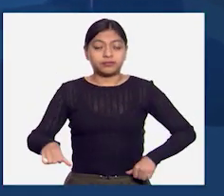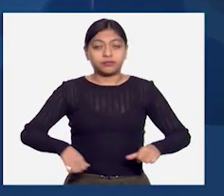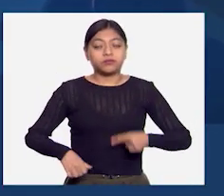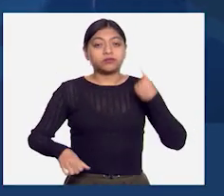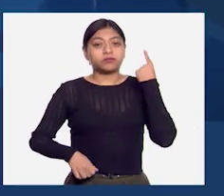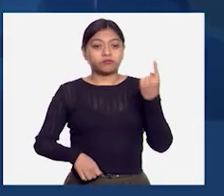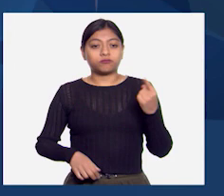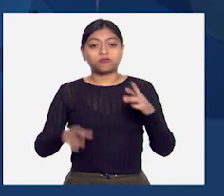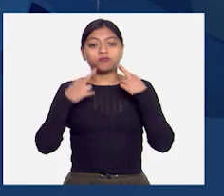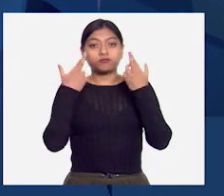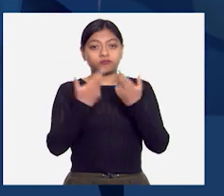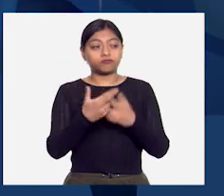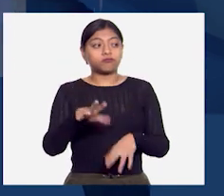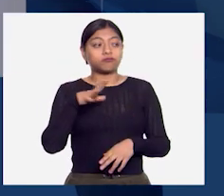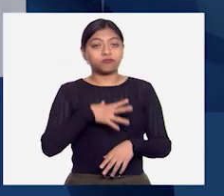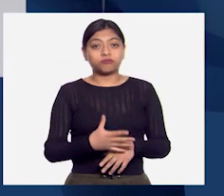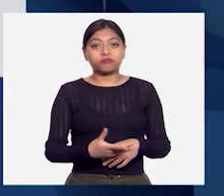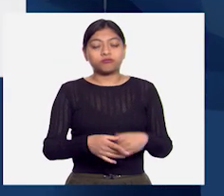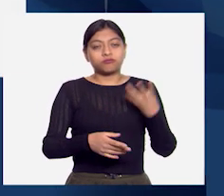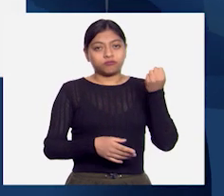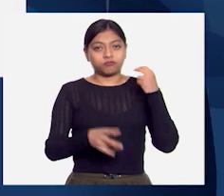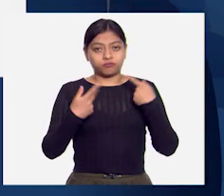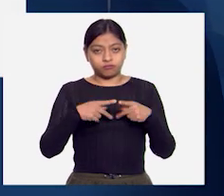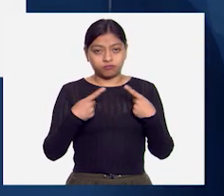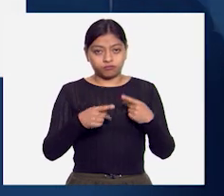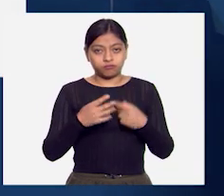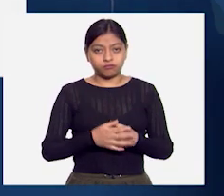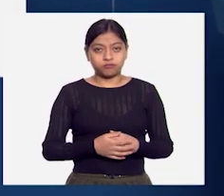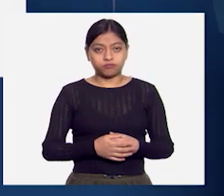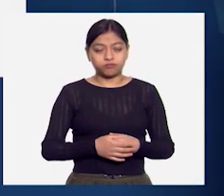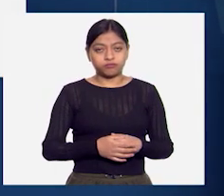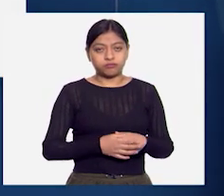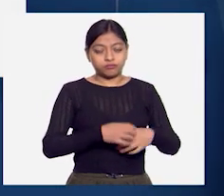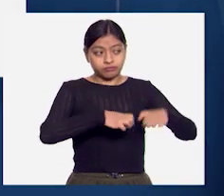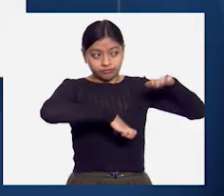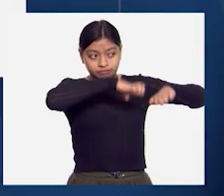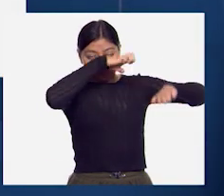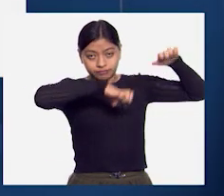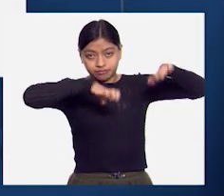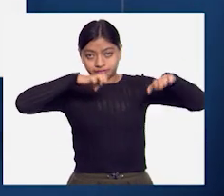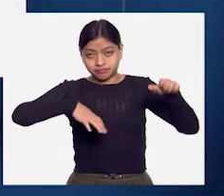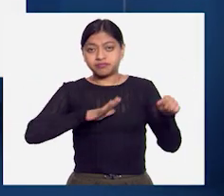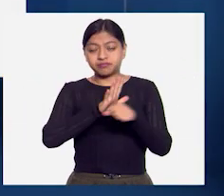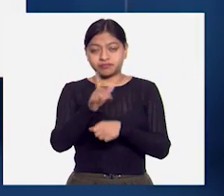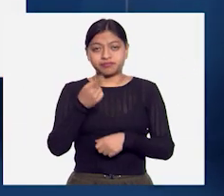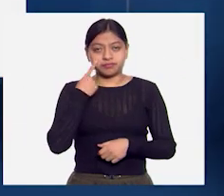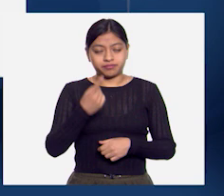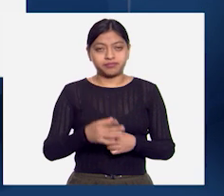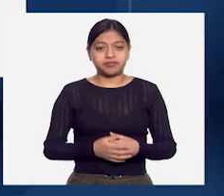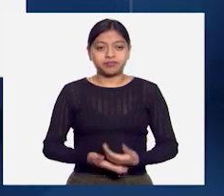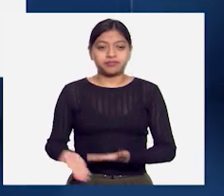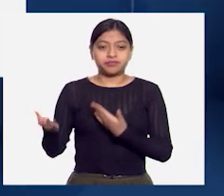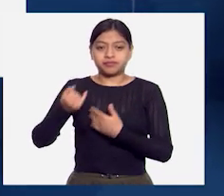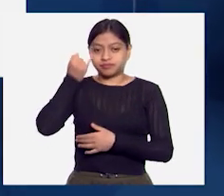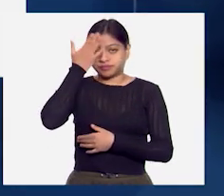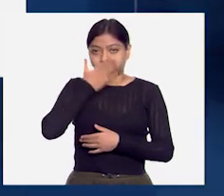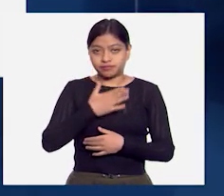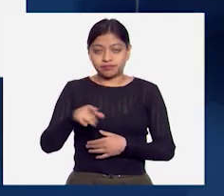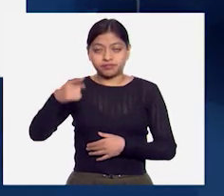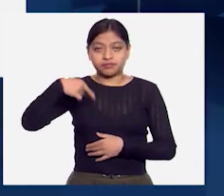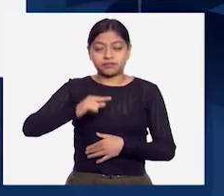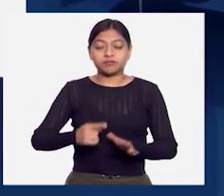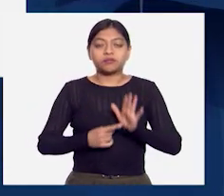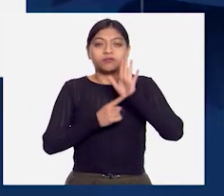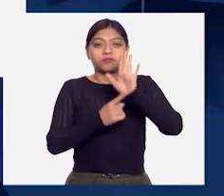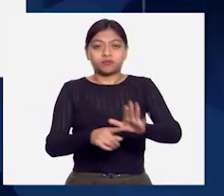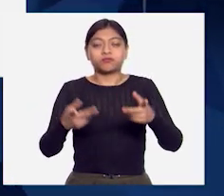una reunión, hay 9 personas. Sus edades, en años, son las siguientes. La imagen nos